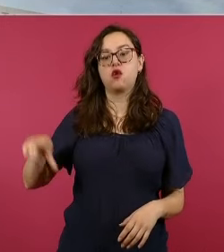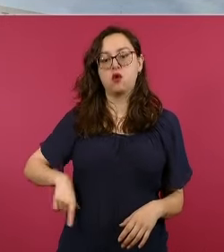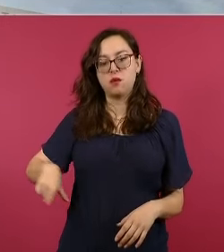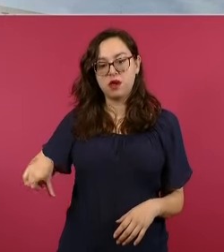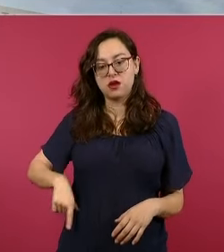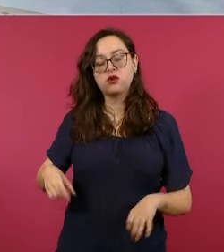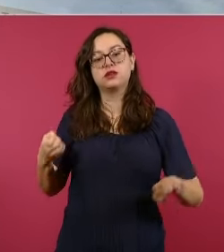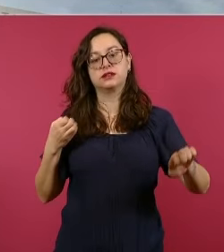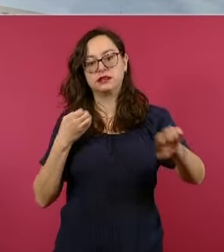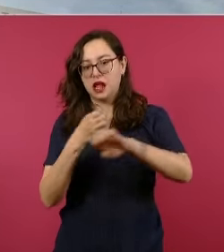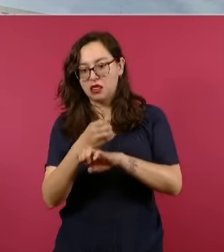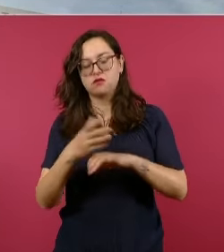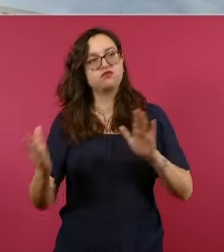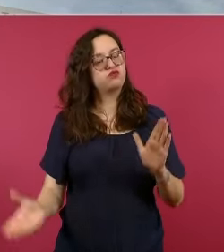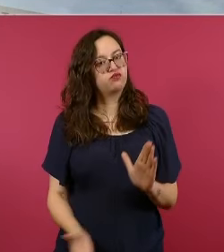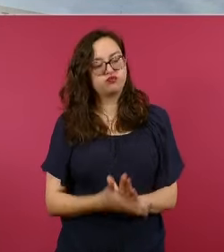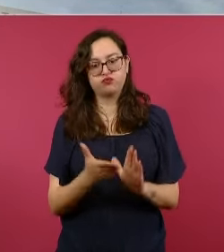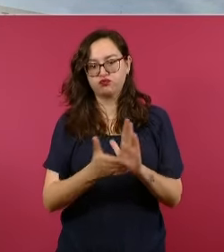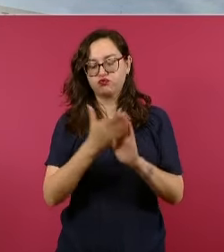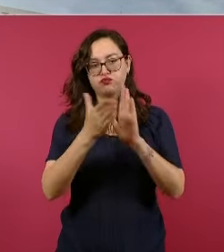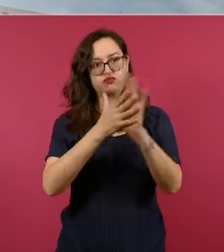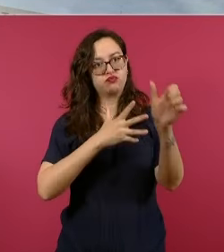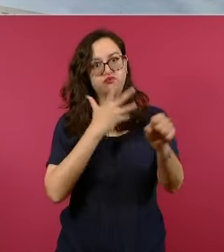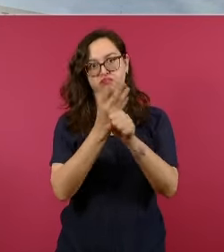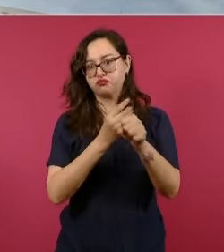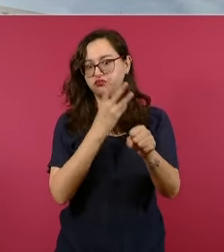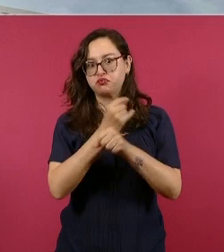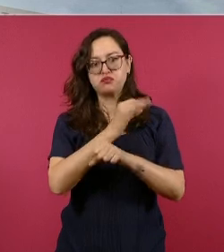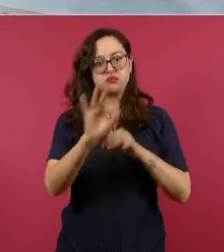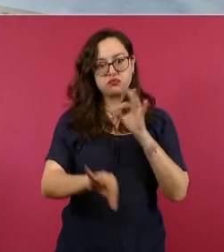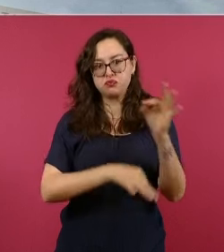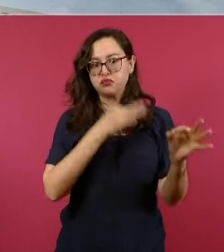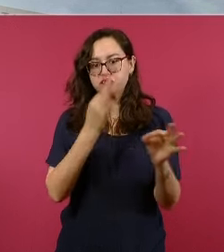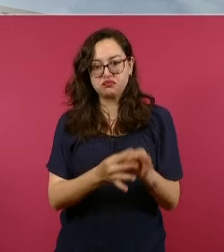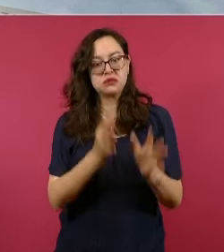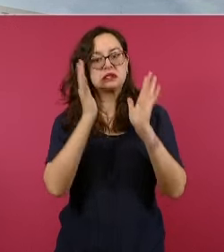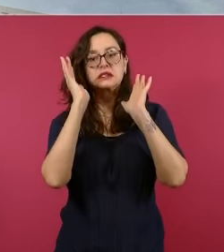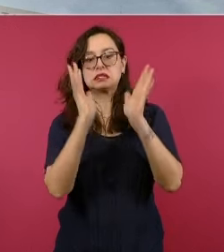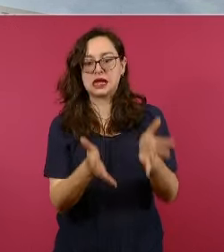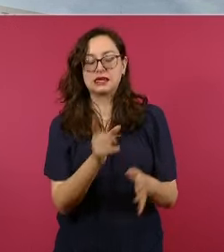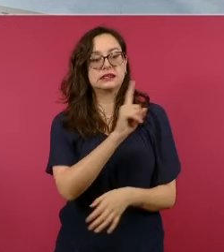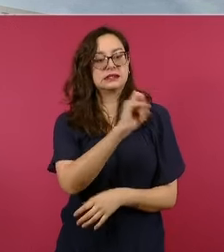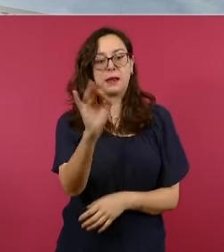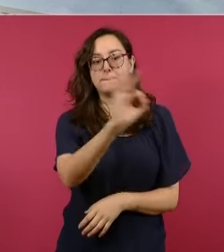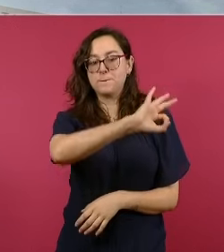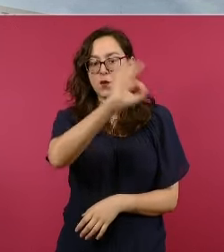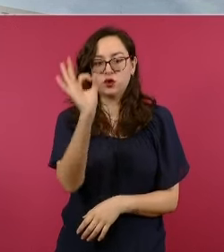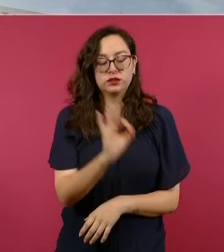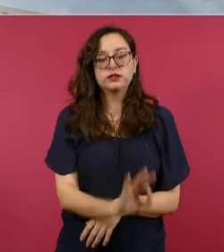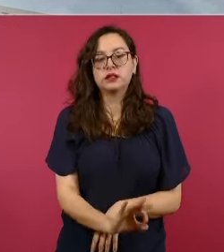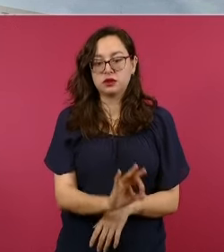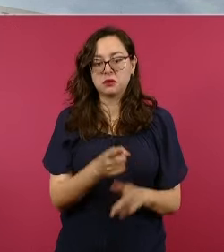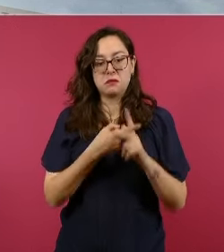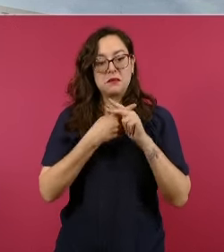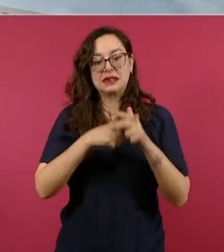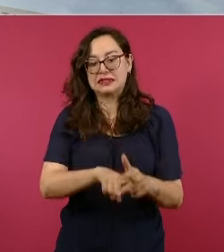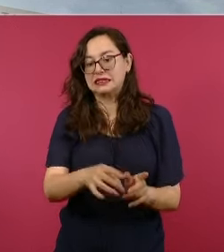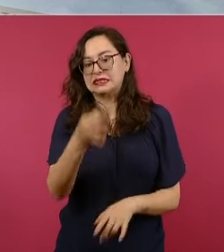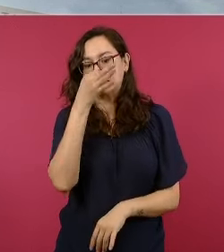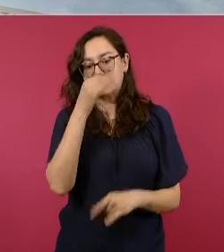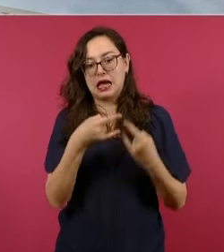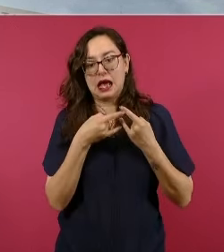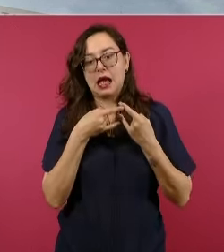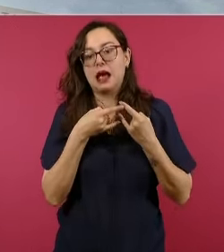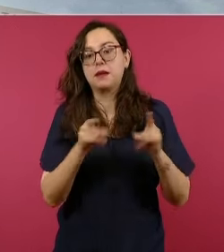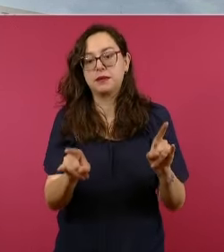concluido toda la parte de la obra civil y el equipamiento Está también por ponerse a en en Operación tuvo ya